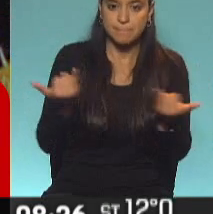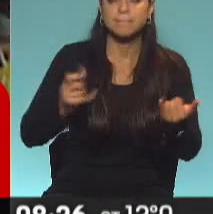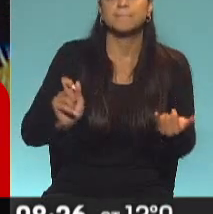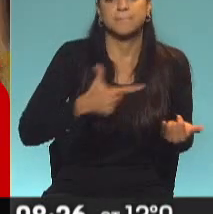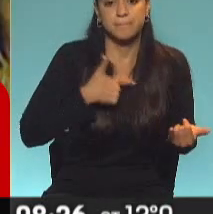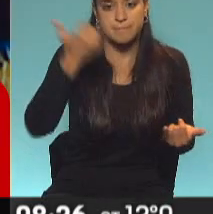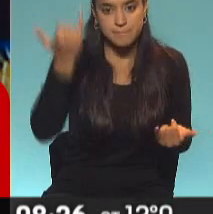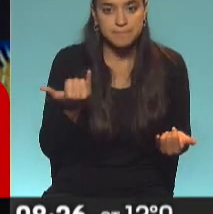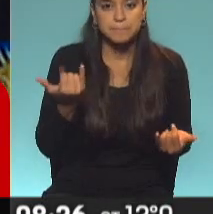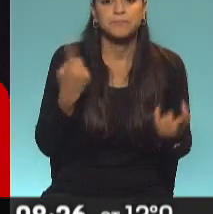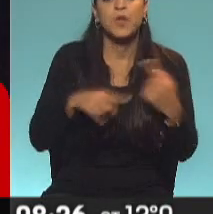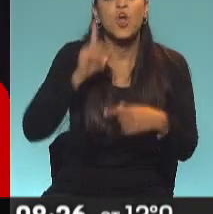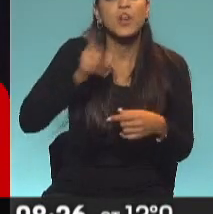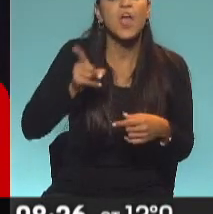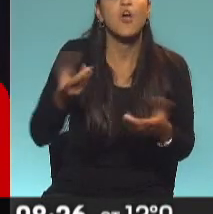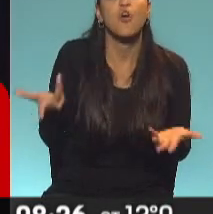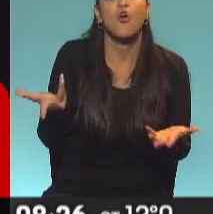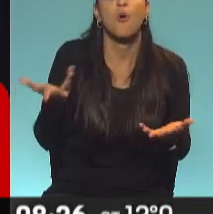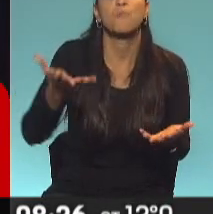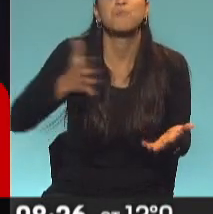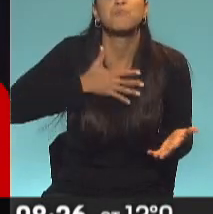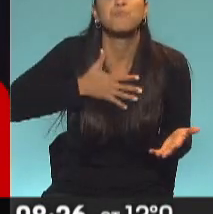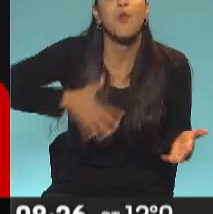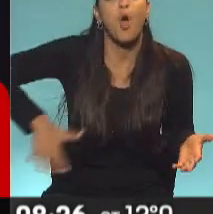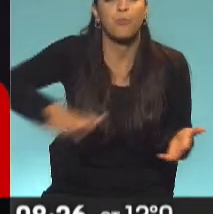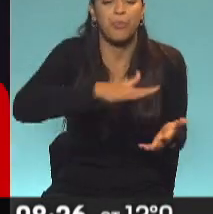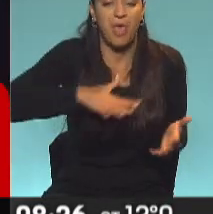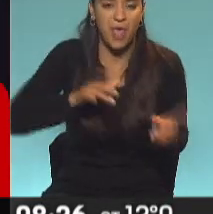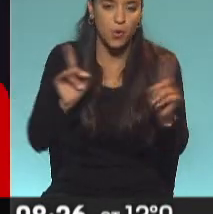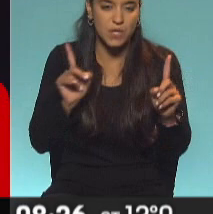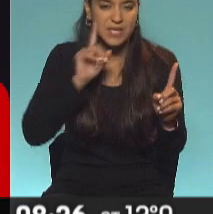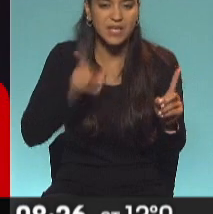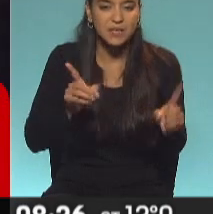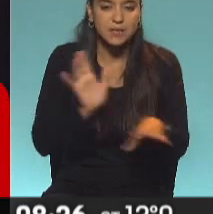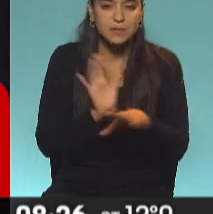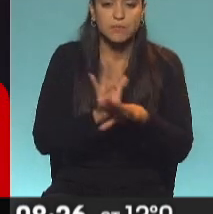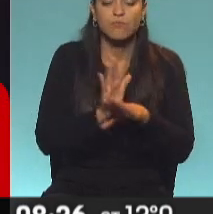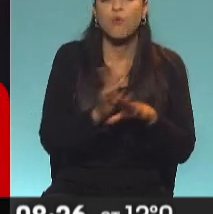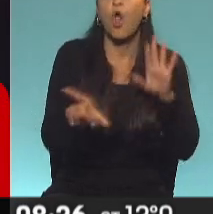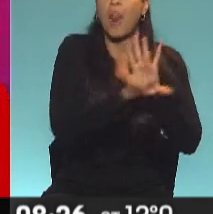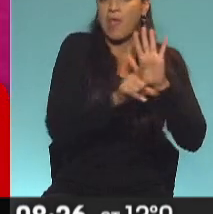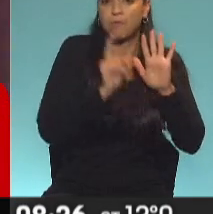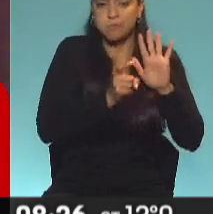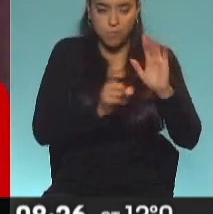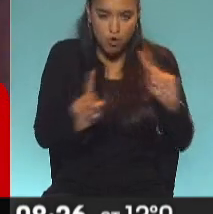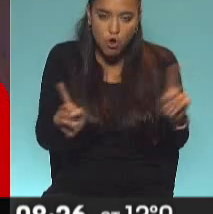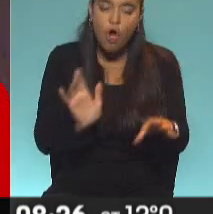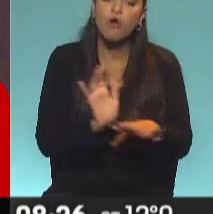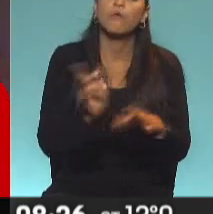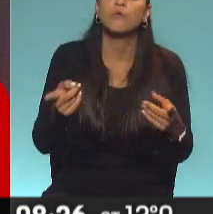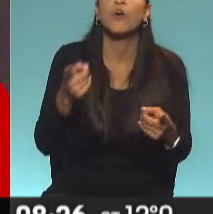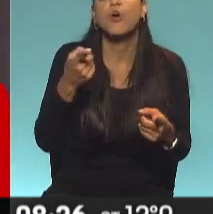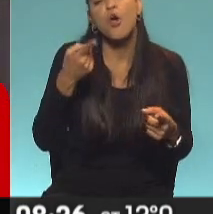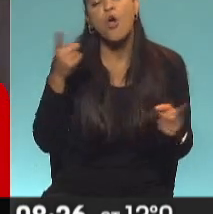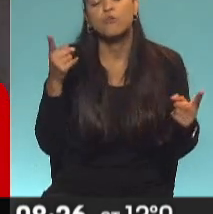propietario, pero no está en riesgo el derecho a la propiedad como una constitucional. Lo que hay en este caso es un conflicto de